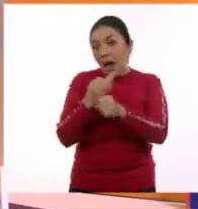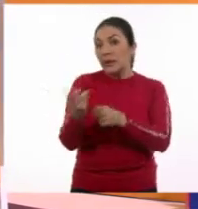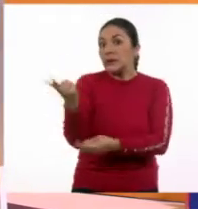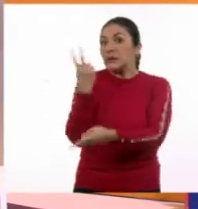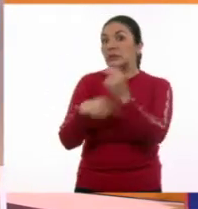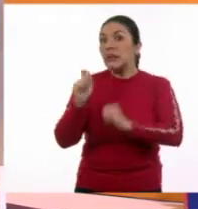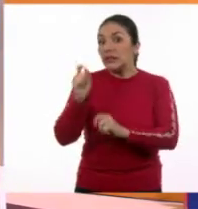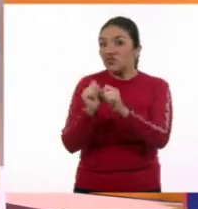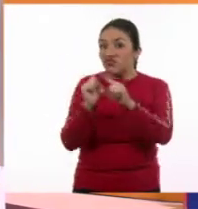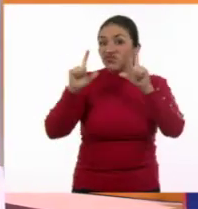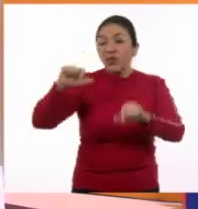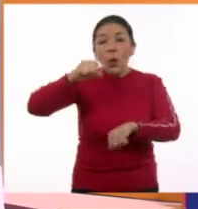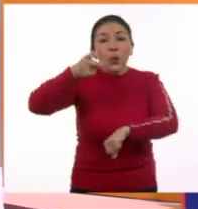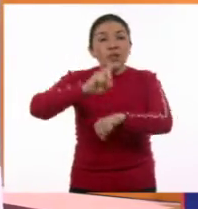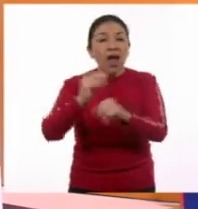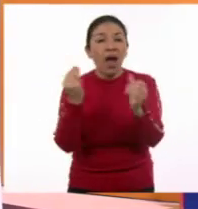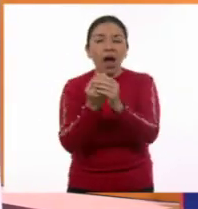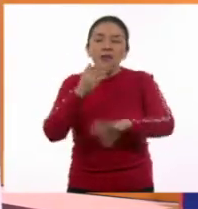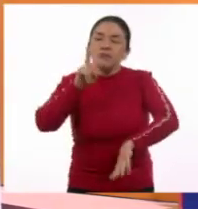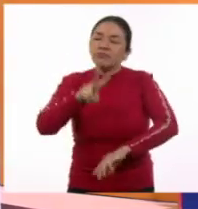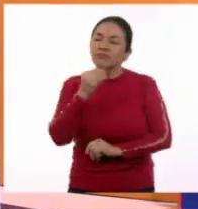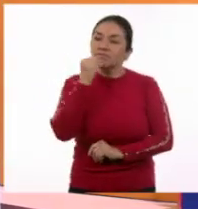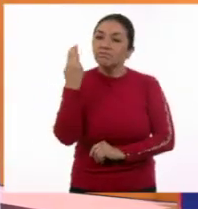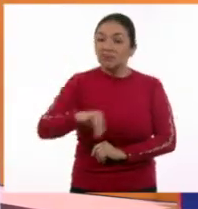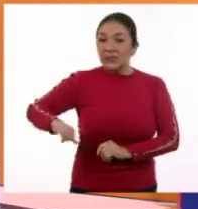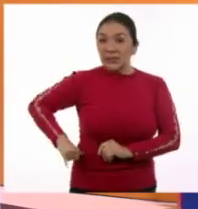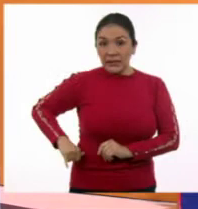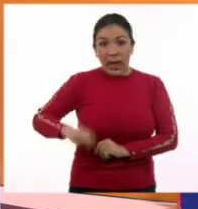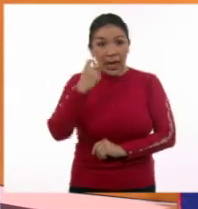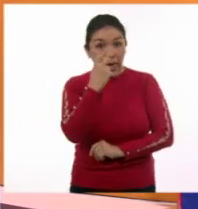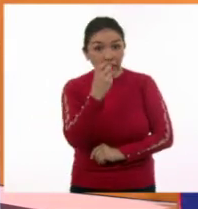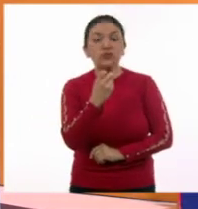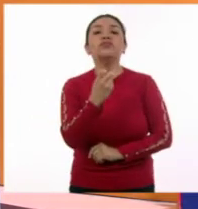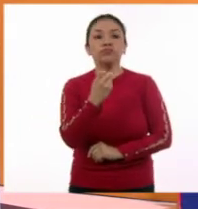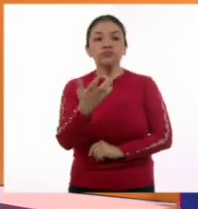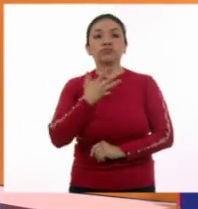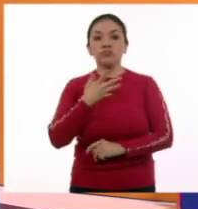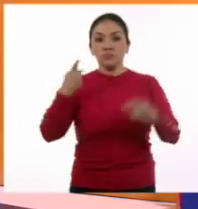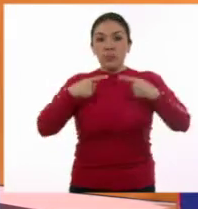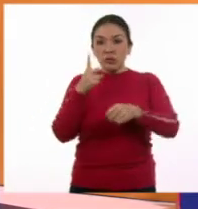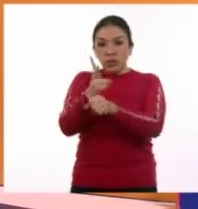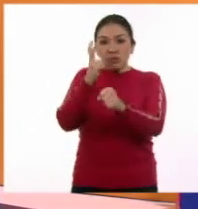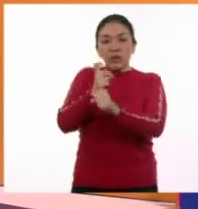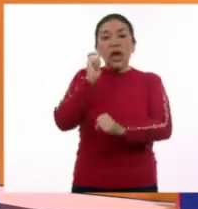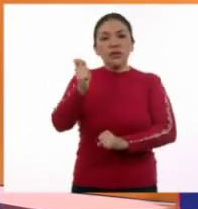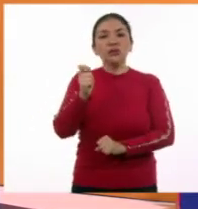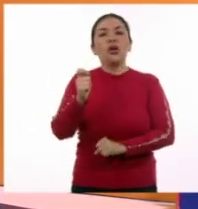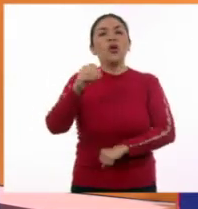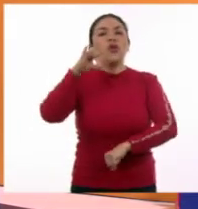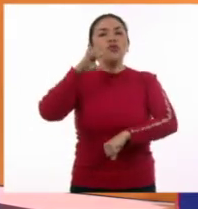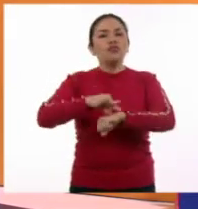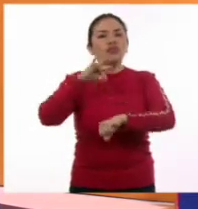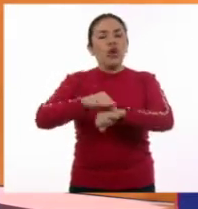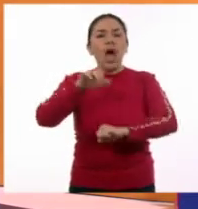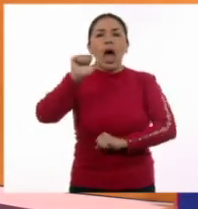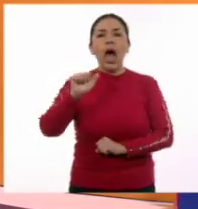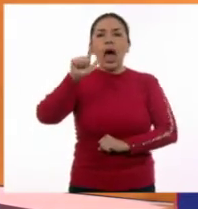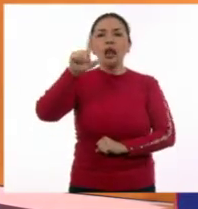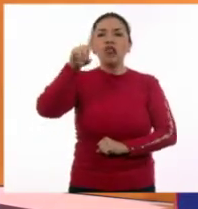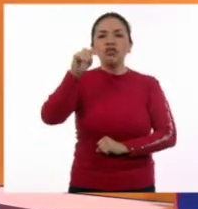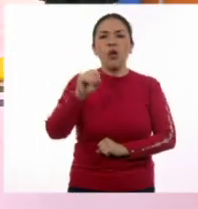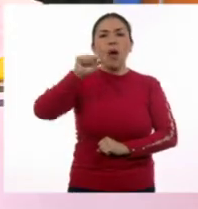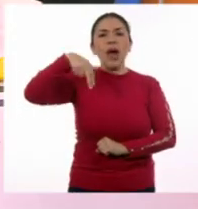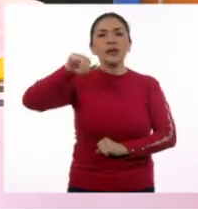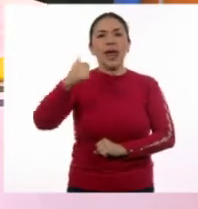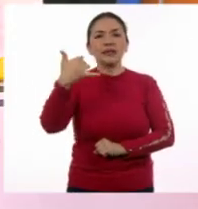porque va a ser una clase muy interesante para ello tenemos a nuestro invitado que es el paramédico aldo anaya